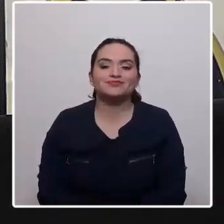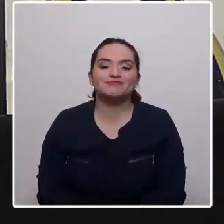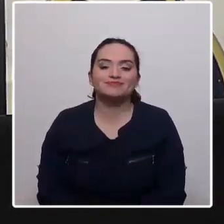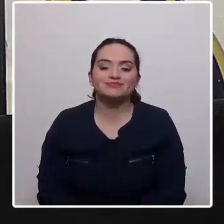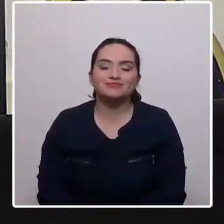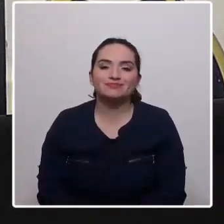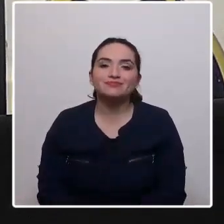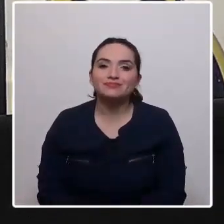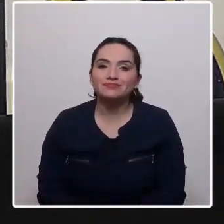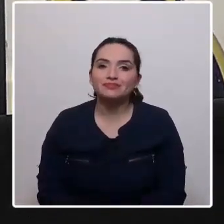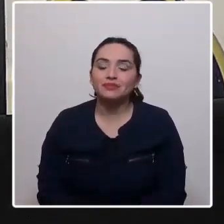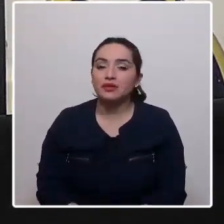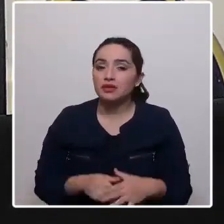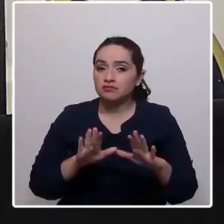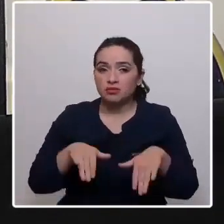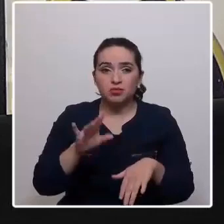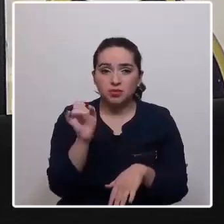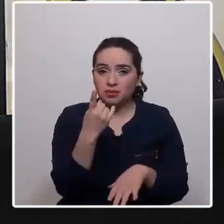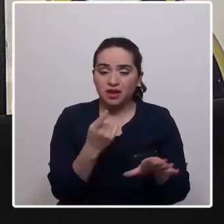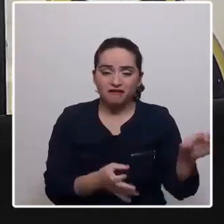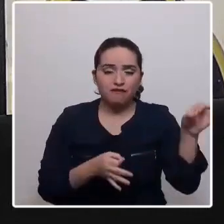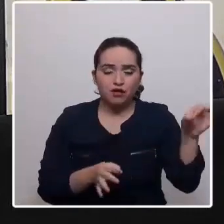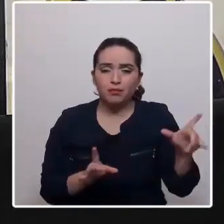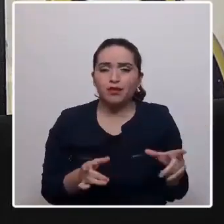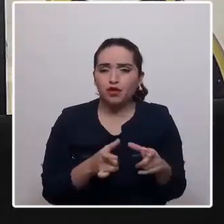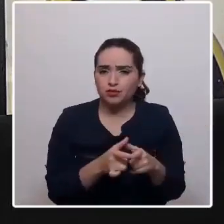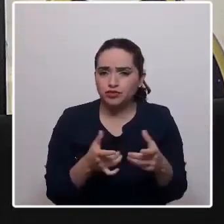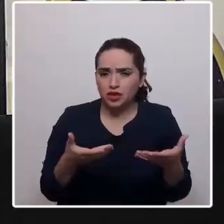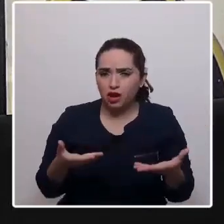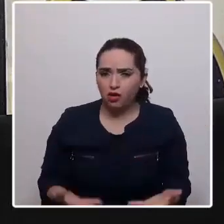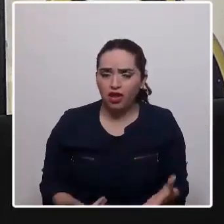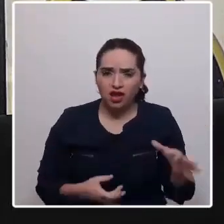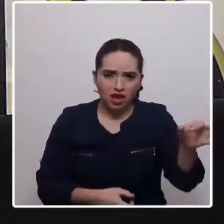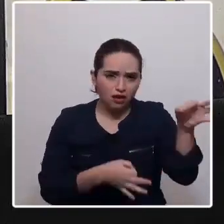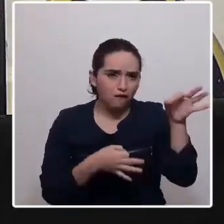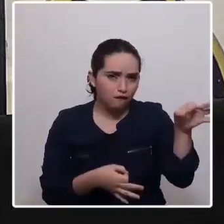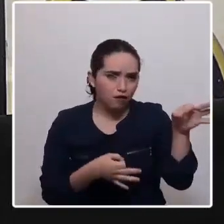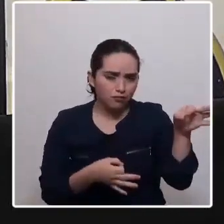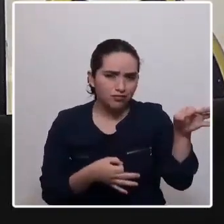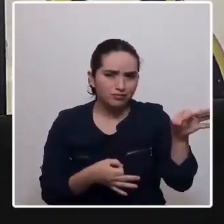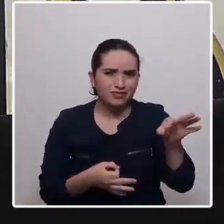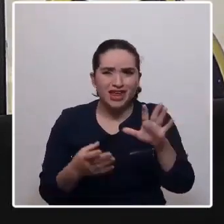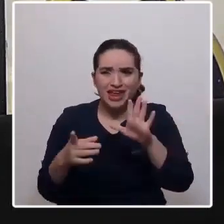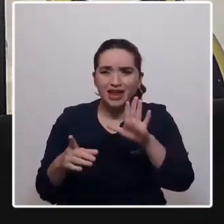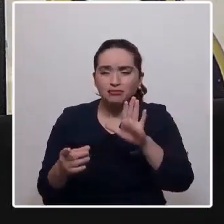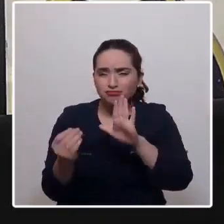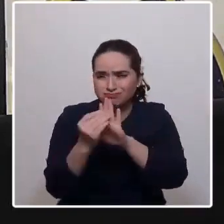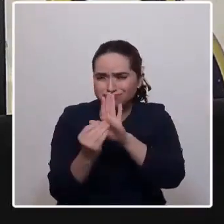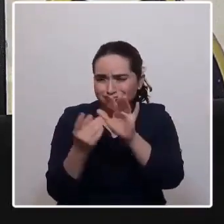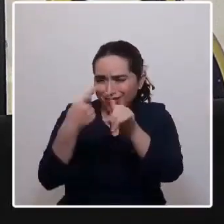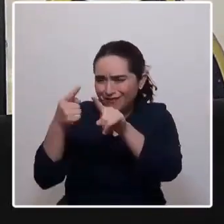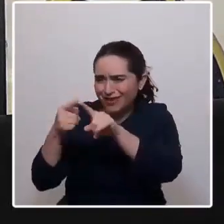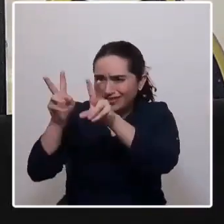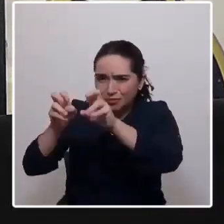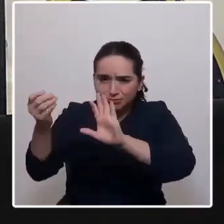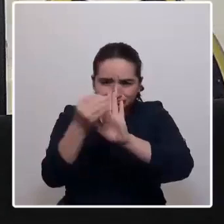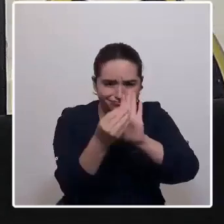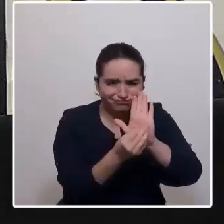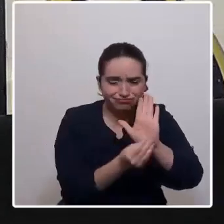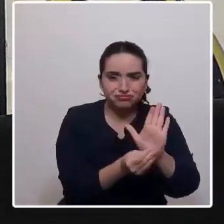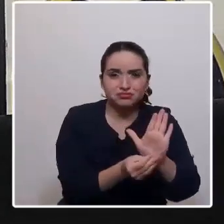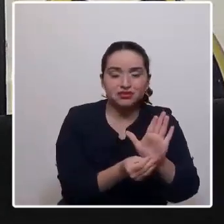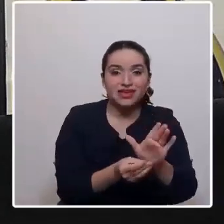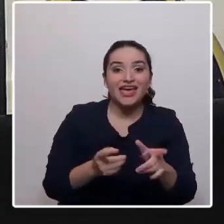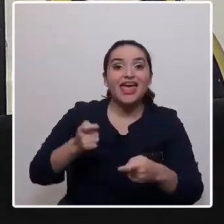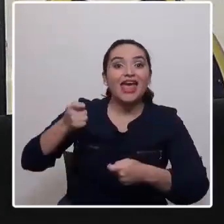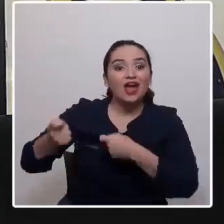al igual que en el primer informe de esta comisión, nos enfrentamos con un informe de un carácter maximalista, que más que facilitar el desenvolvimiento de la economía, que